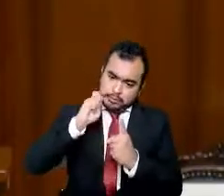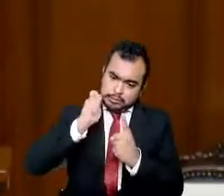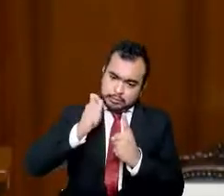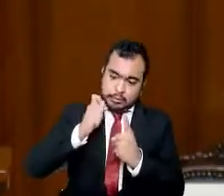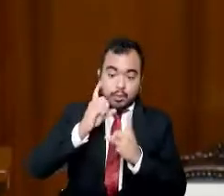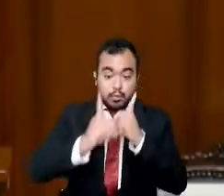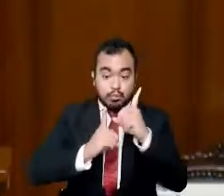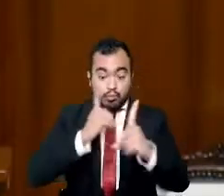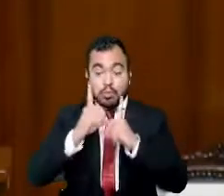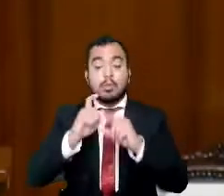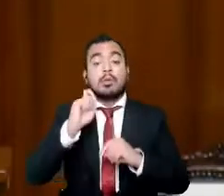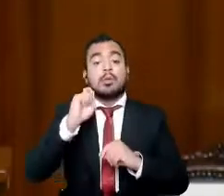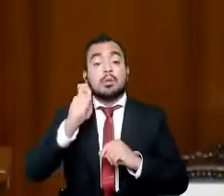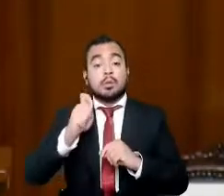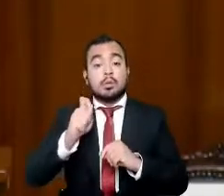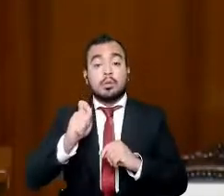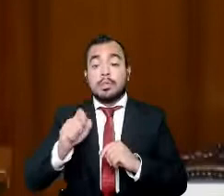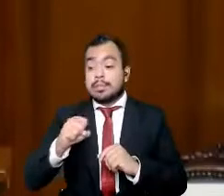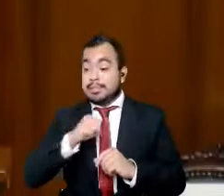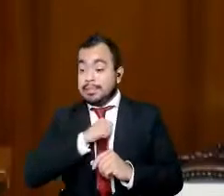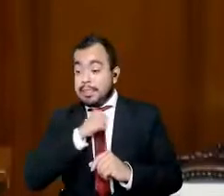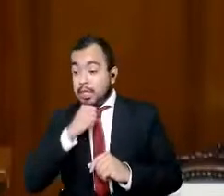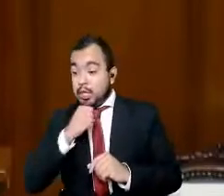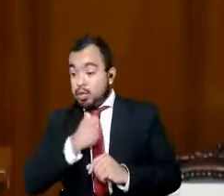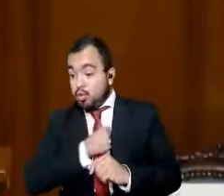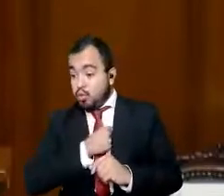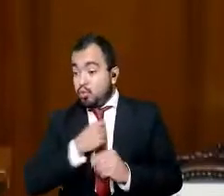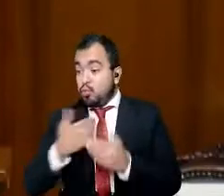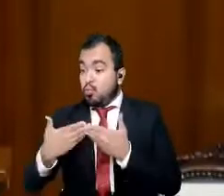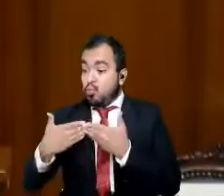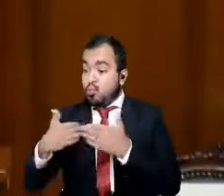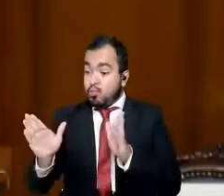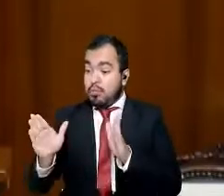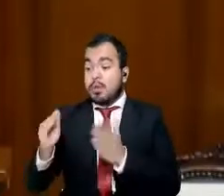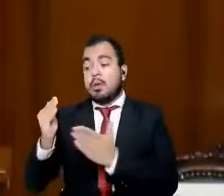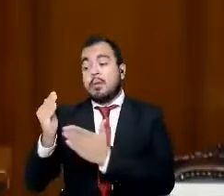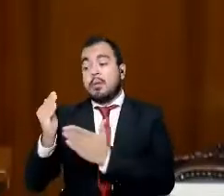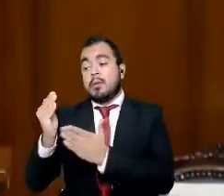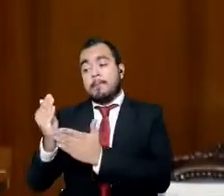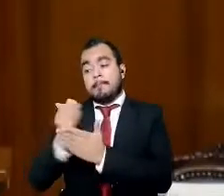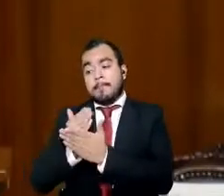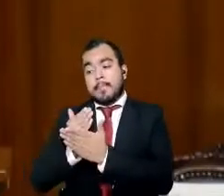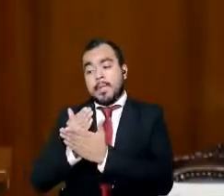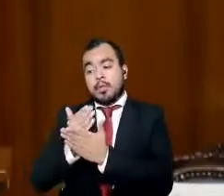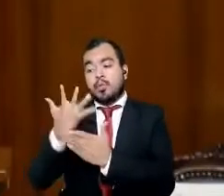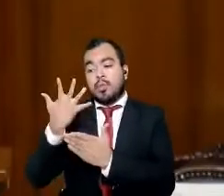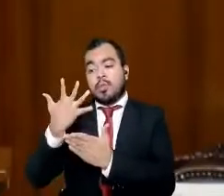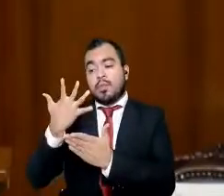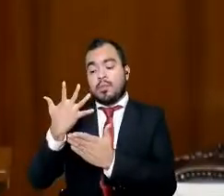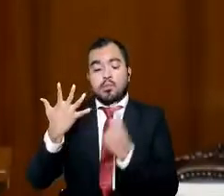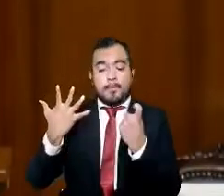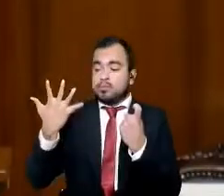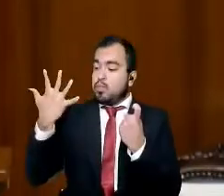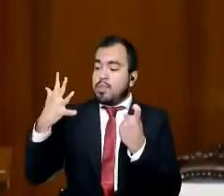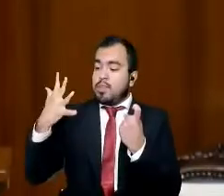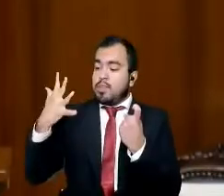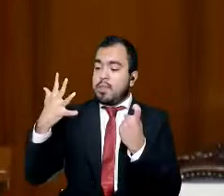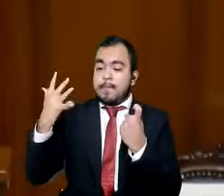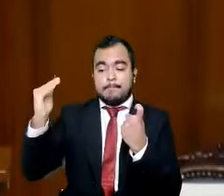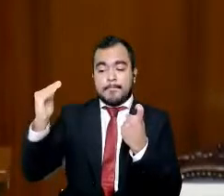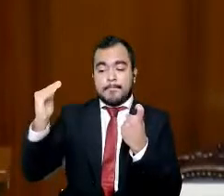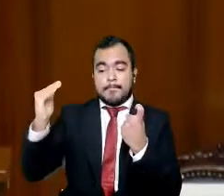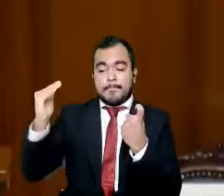se invierten en salud pública y 10 pesos menos que se invierten